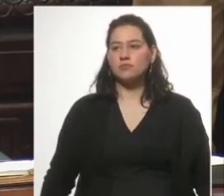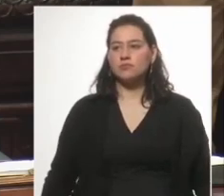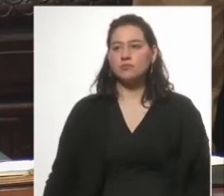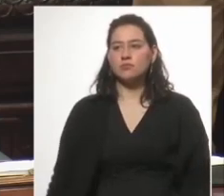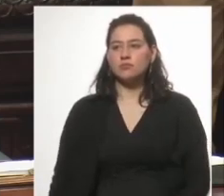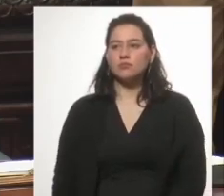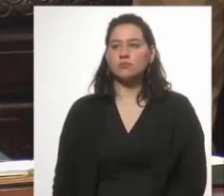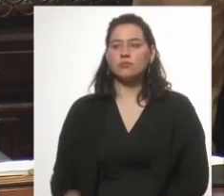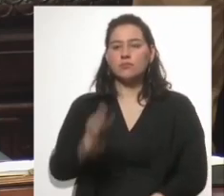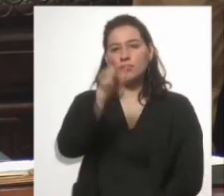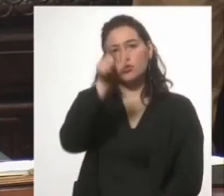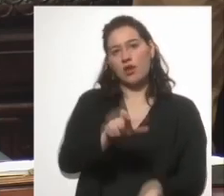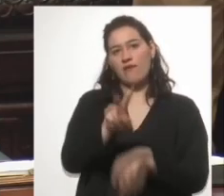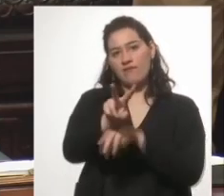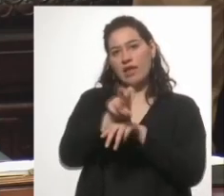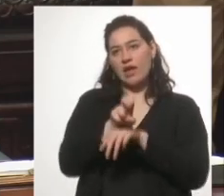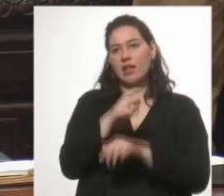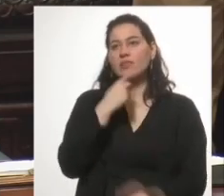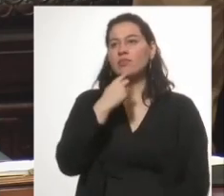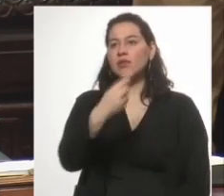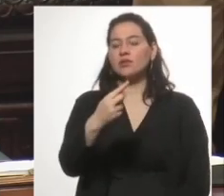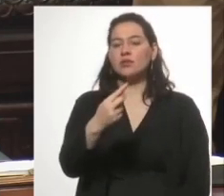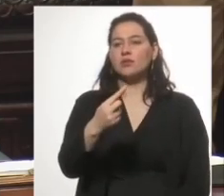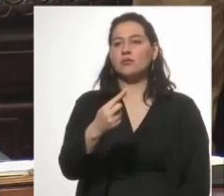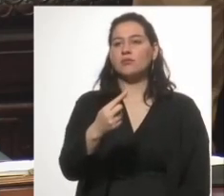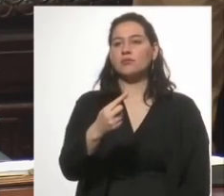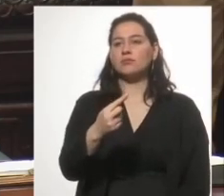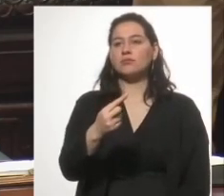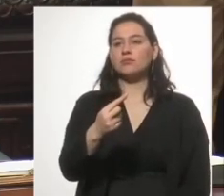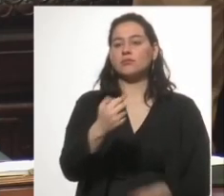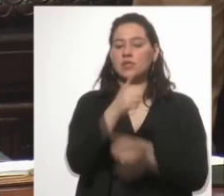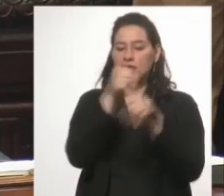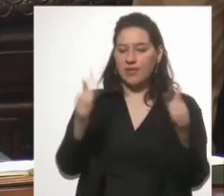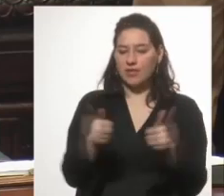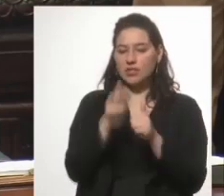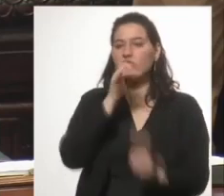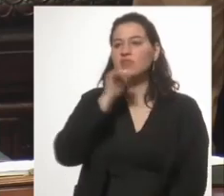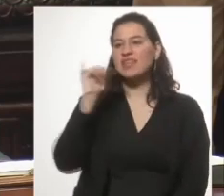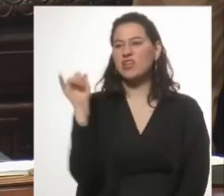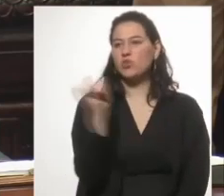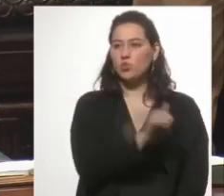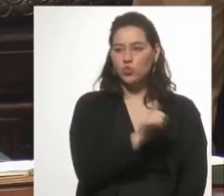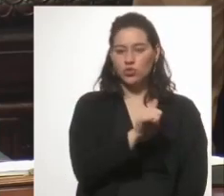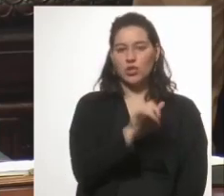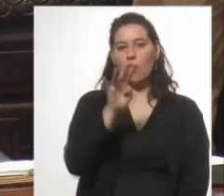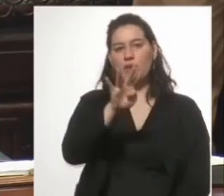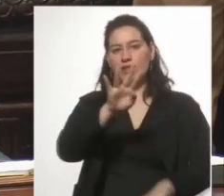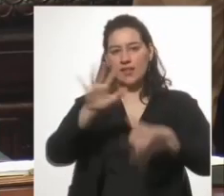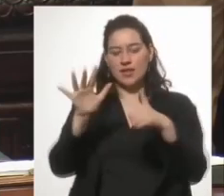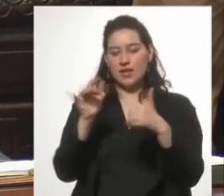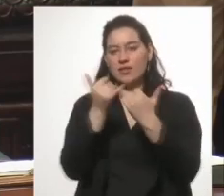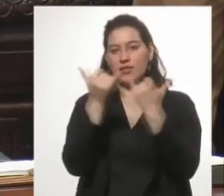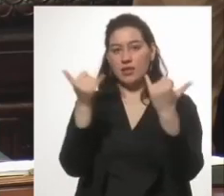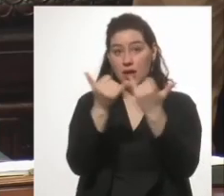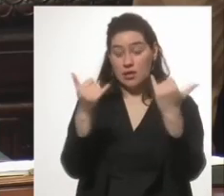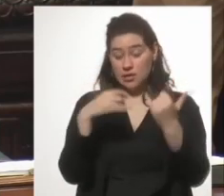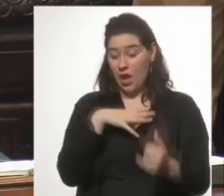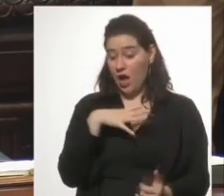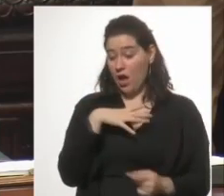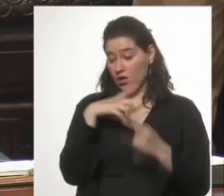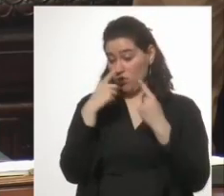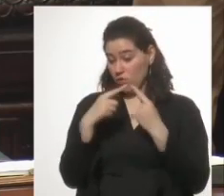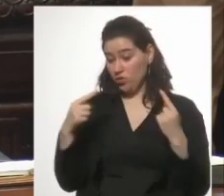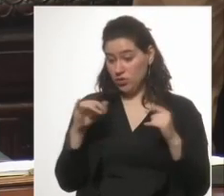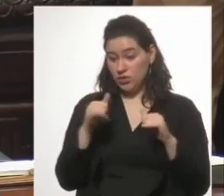El fiscal dice que se estaba instrumentando la denuncia en esos 46 días. Hay elementos, como